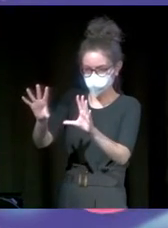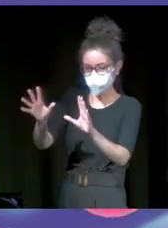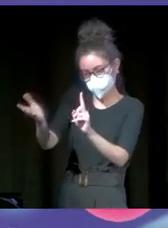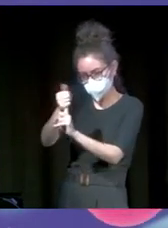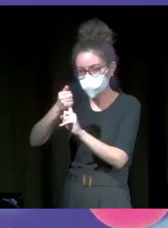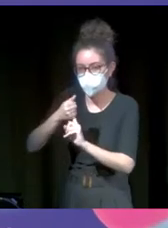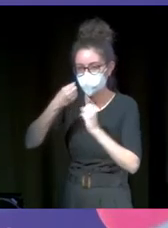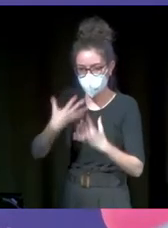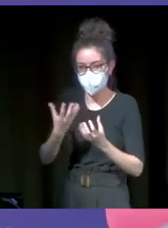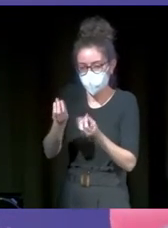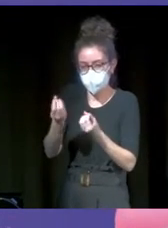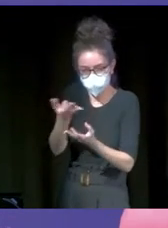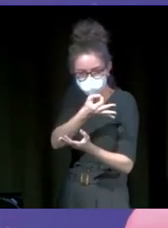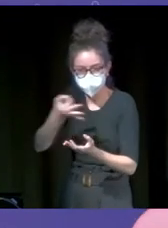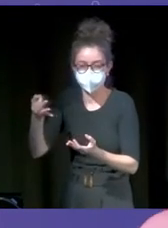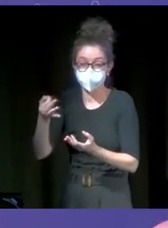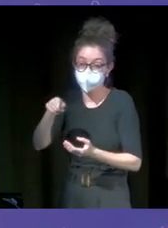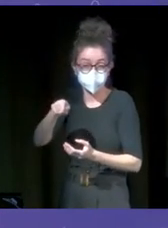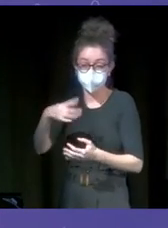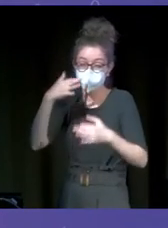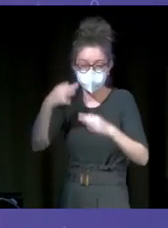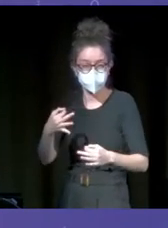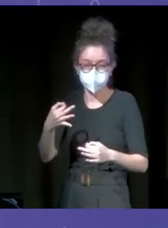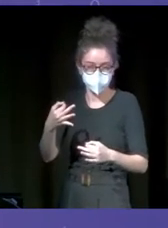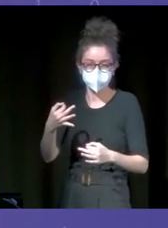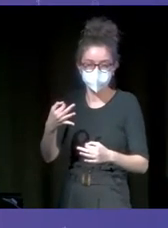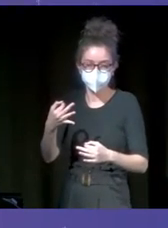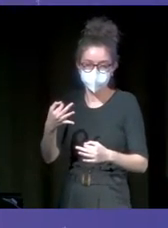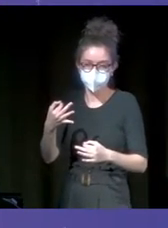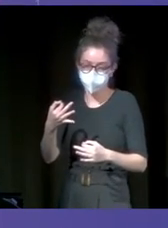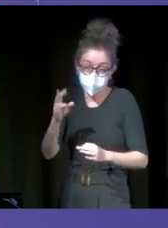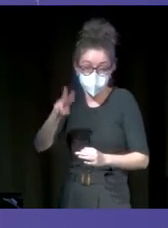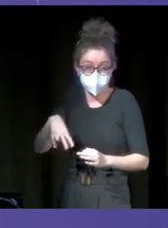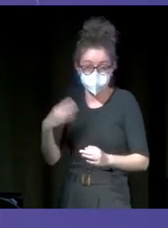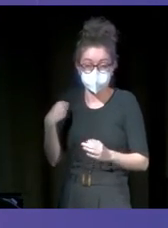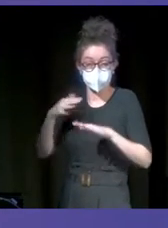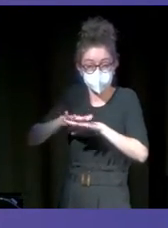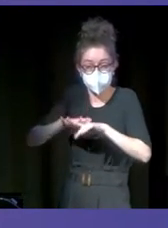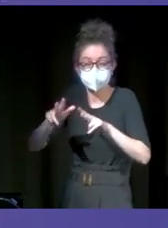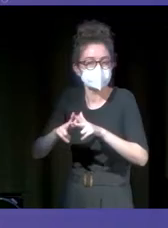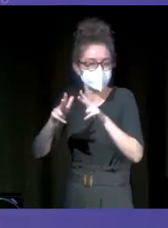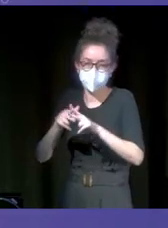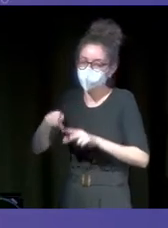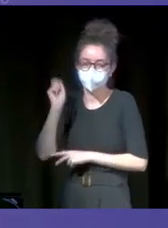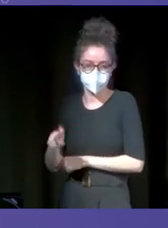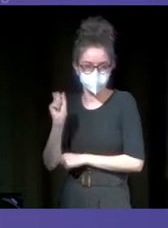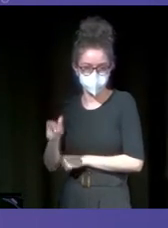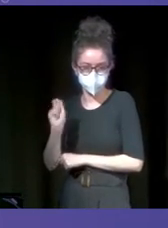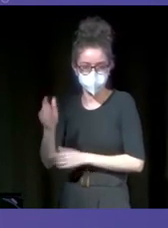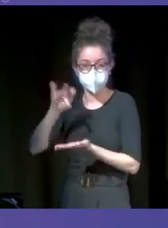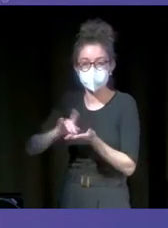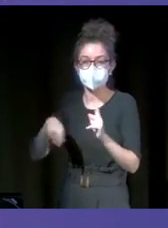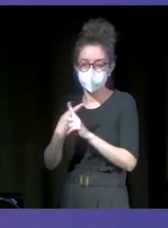desgraciadamente en una realidad sobre todo en el ámbito de las redes de carácter social igual que la